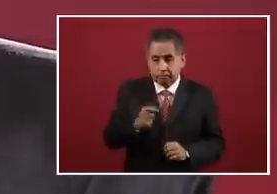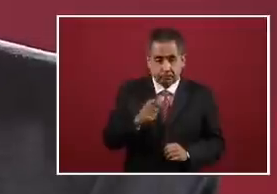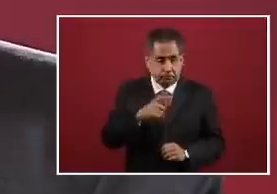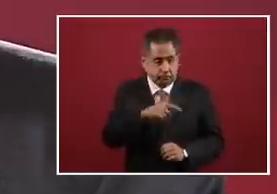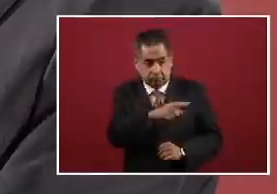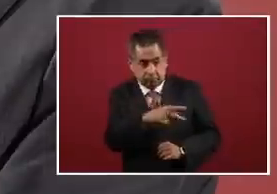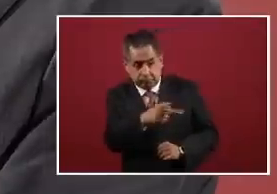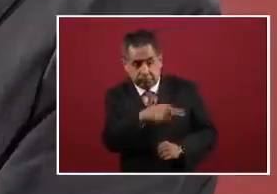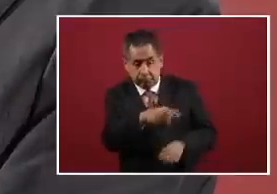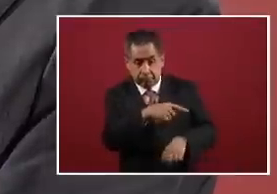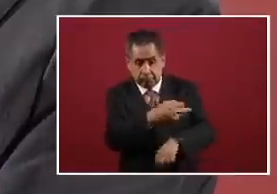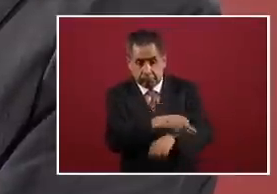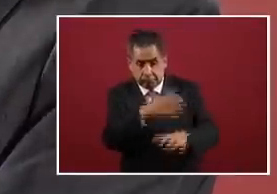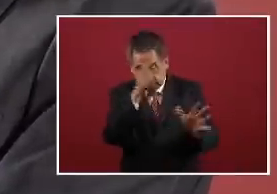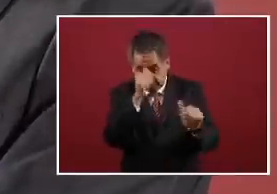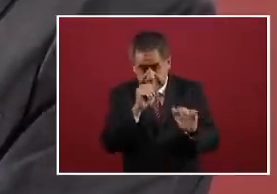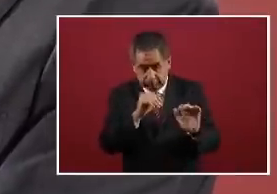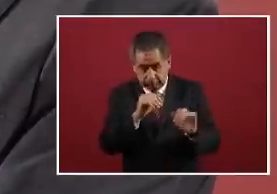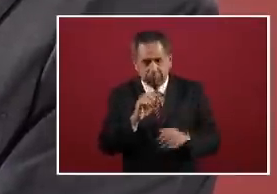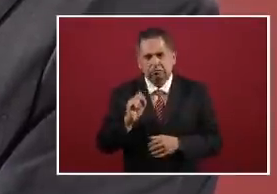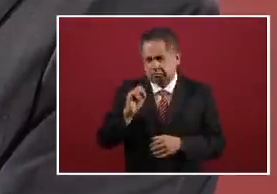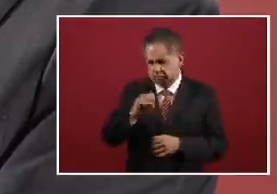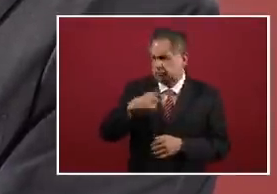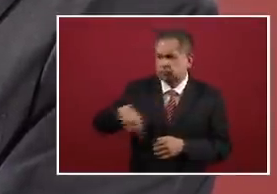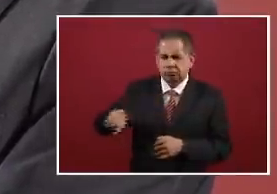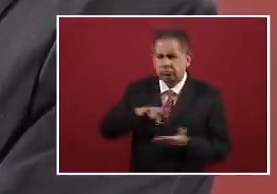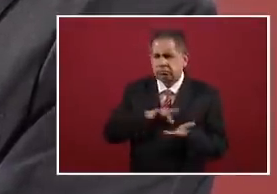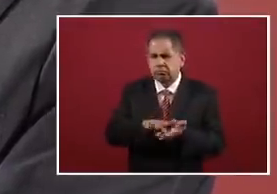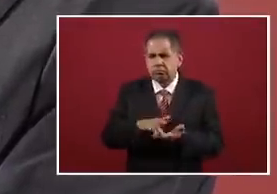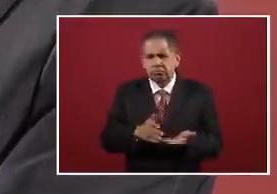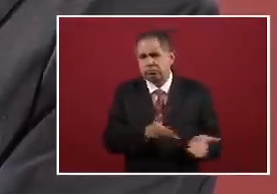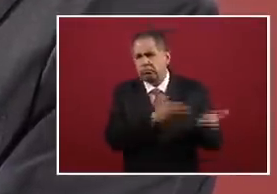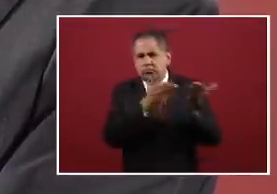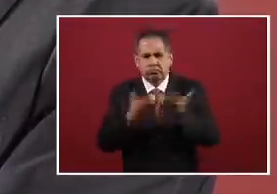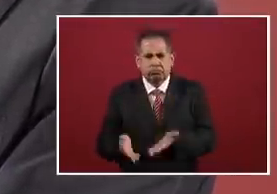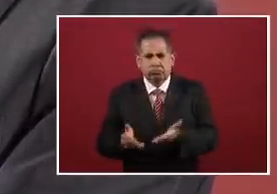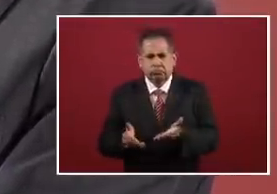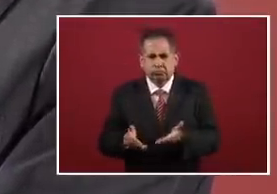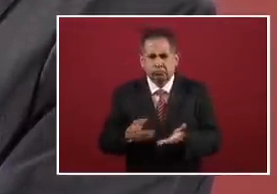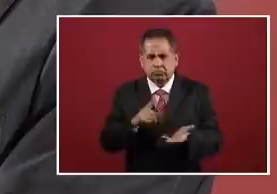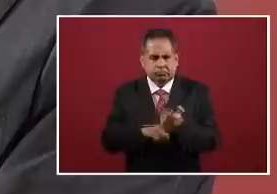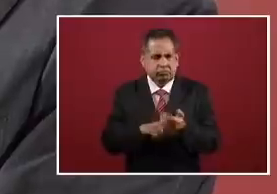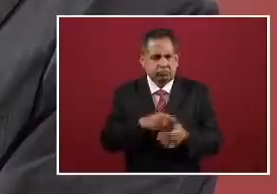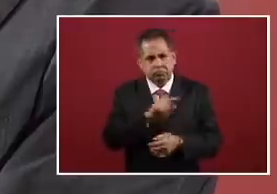acuerdo, sí vamos nosotros a trasladar